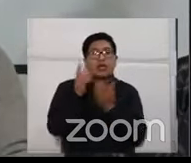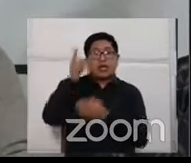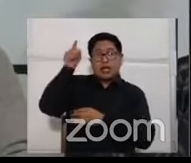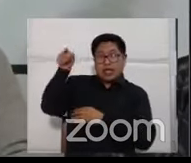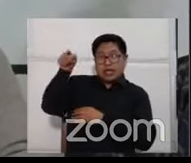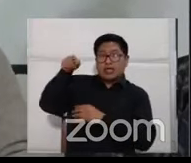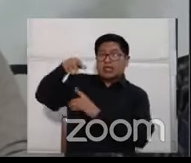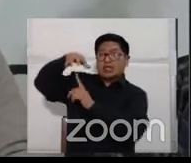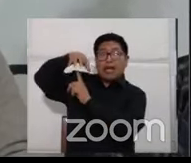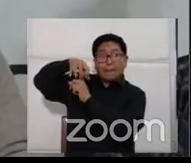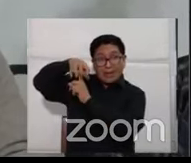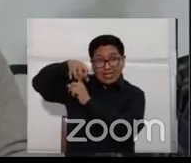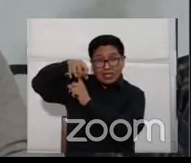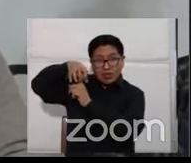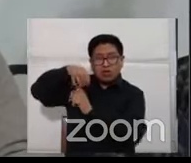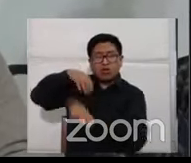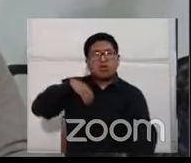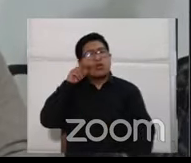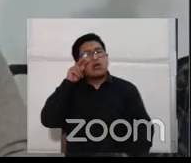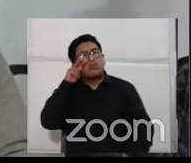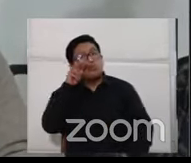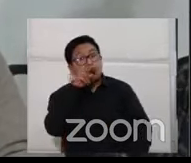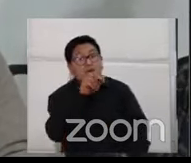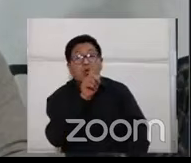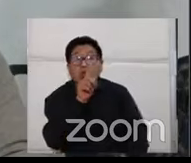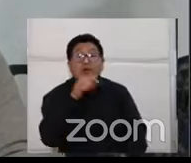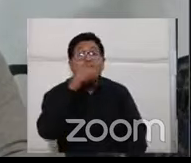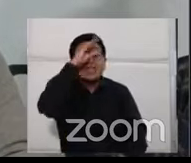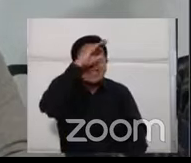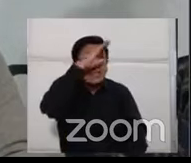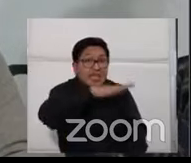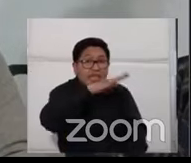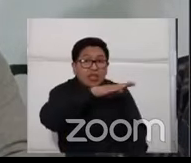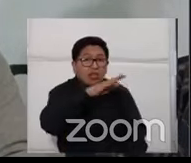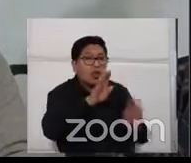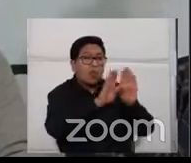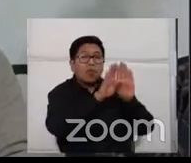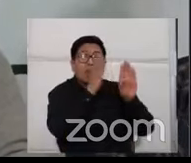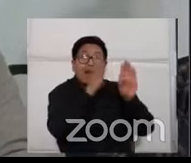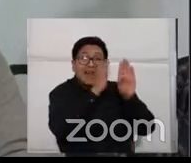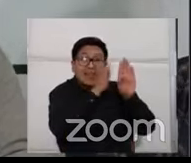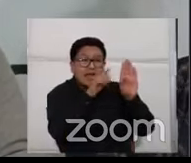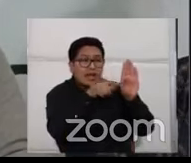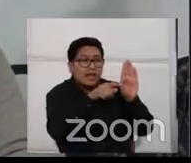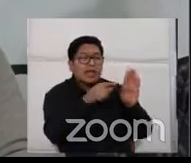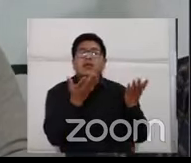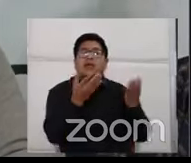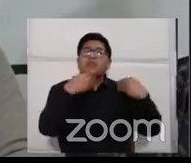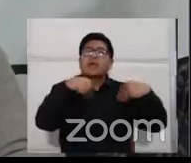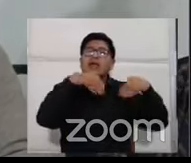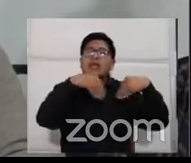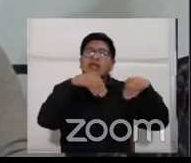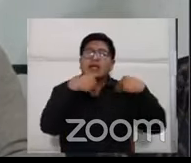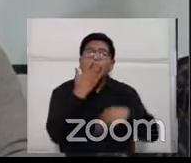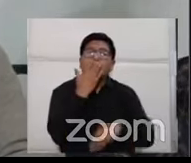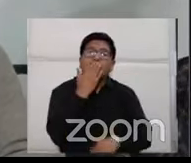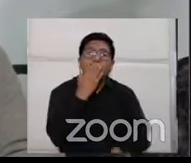y justamente vimos a un niño ahí en la calle en la puerta esperando nos y ofreciendo nuestros sus dulces